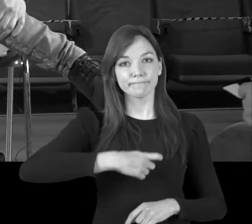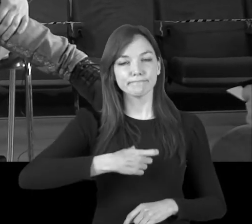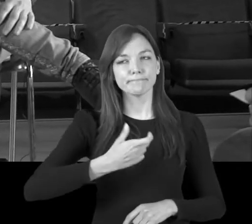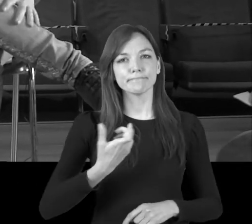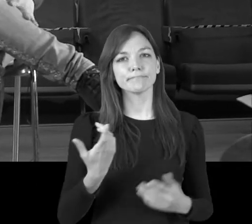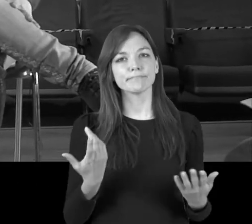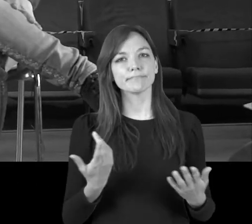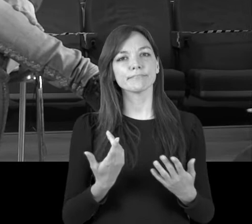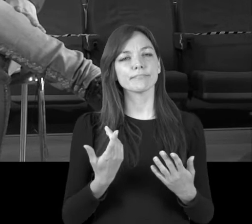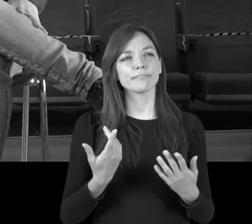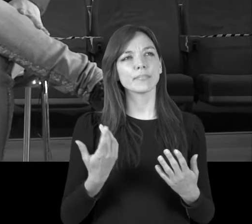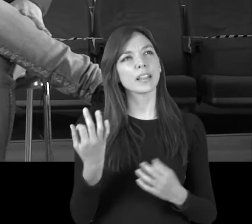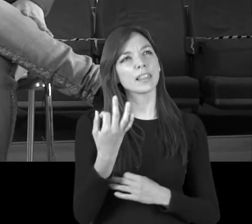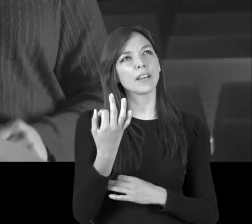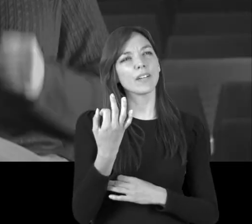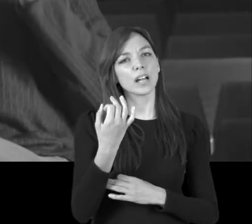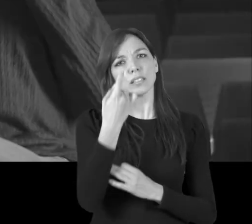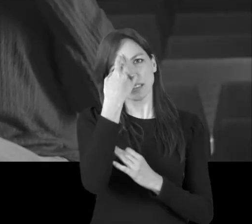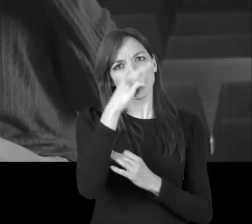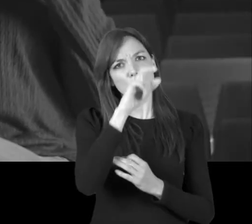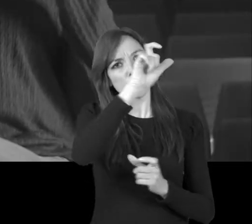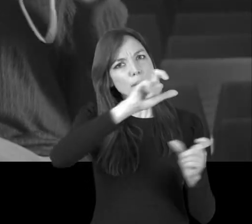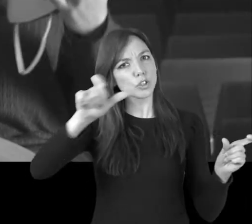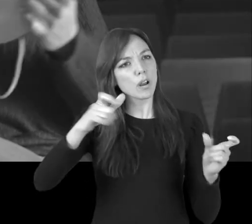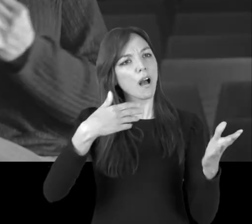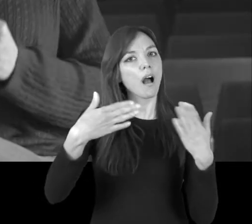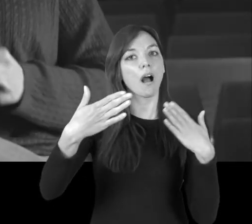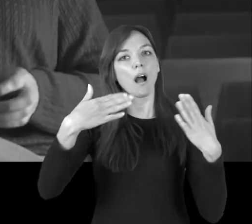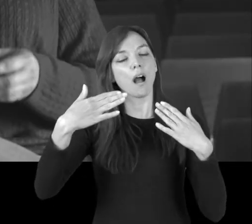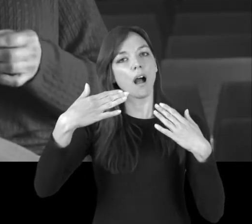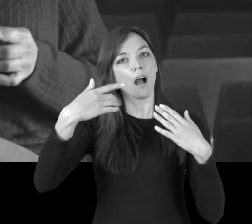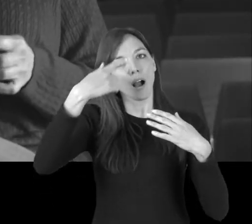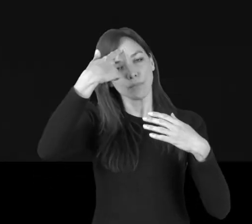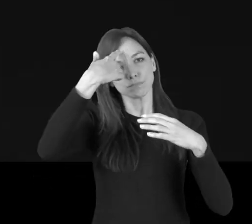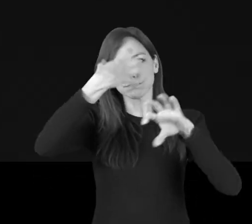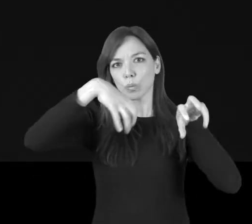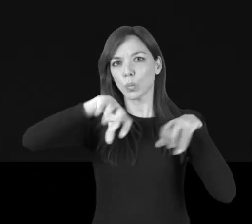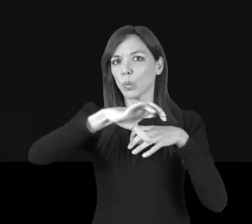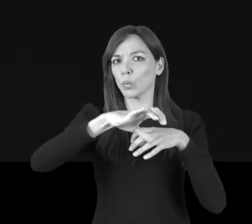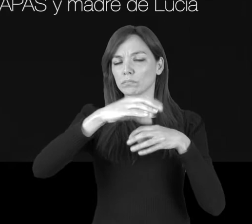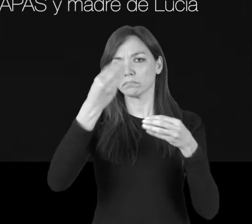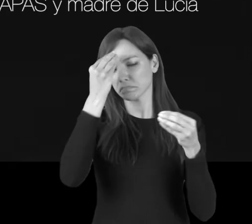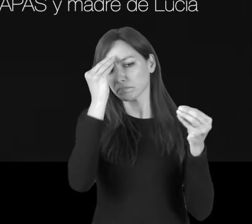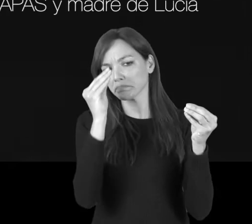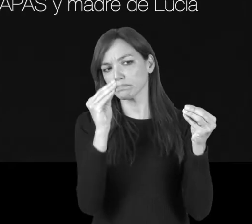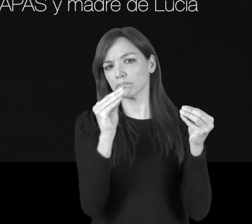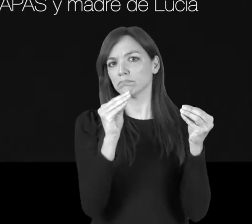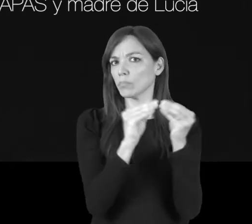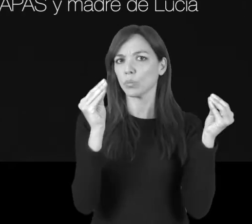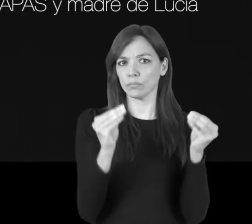Pues para mí es saber que hablo con gente que piensa lo mismo que yo y que tienen las